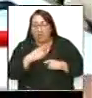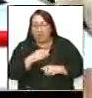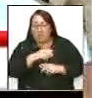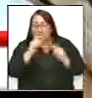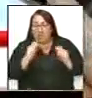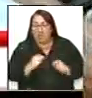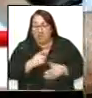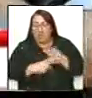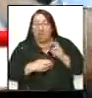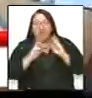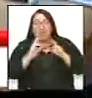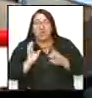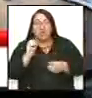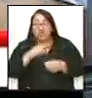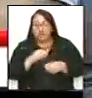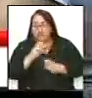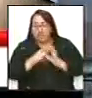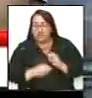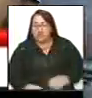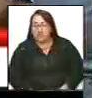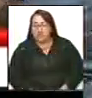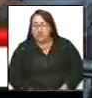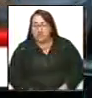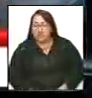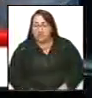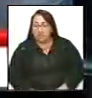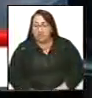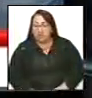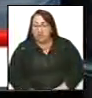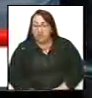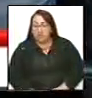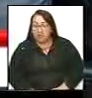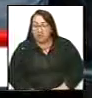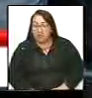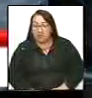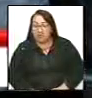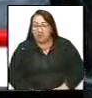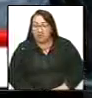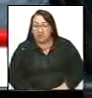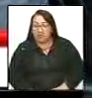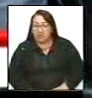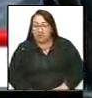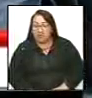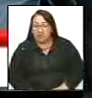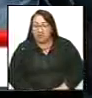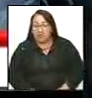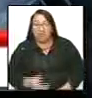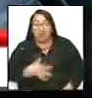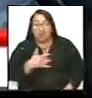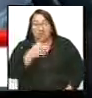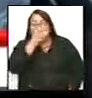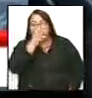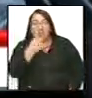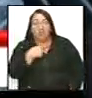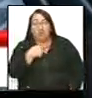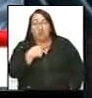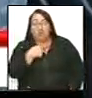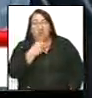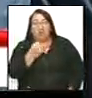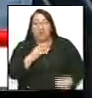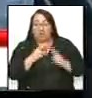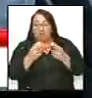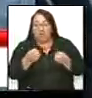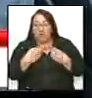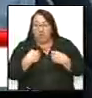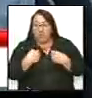se finalmente se afine este reglamento se publique y ahora escucho esto y me siento realmente como que me ha tomado el pelo se ha adherido a nuestras reuniones para que